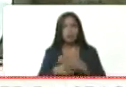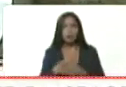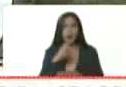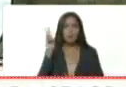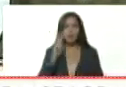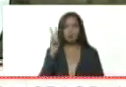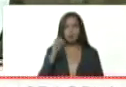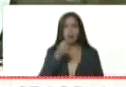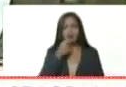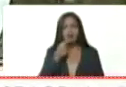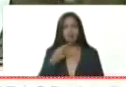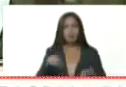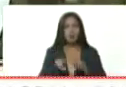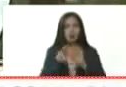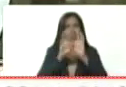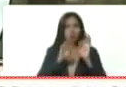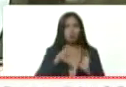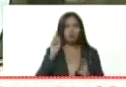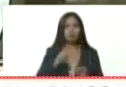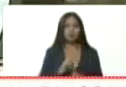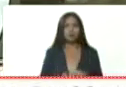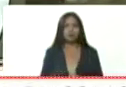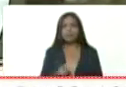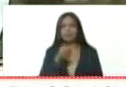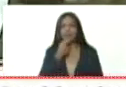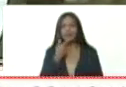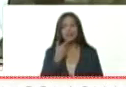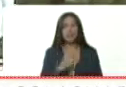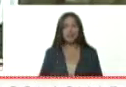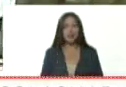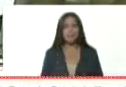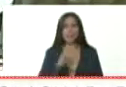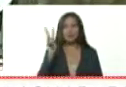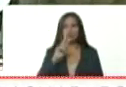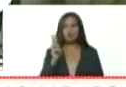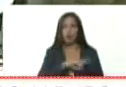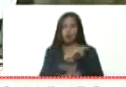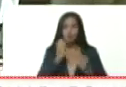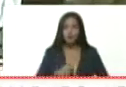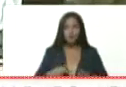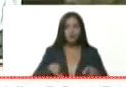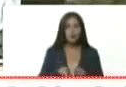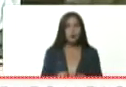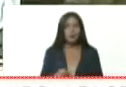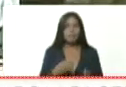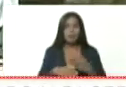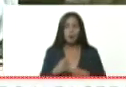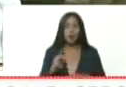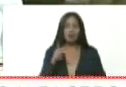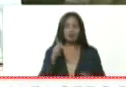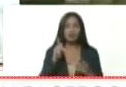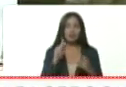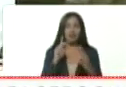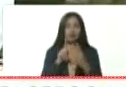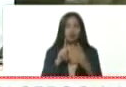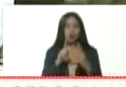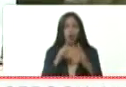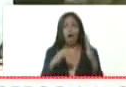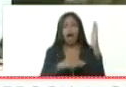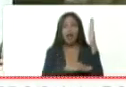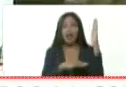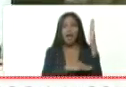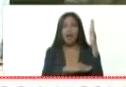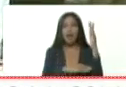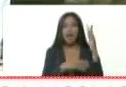venezuela millas de venezuela potencia vamonos directo al estado lara ya está